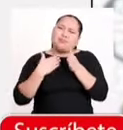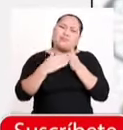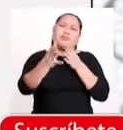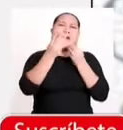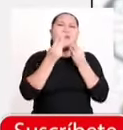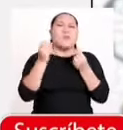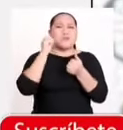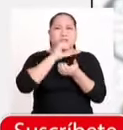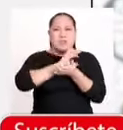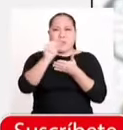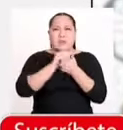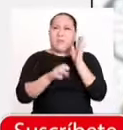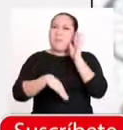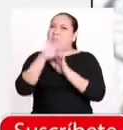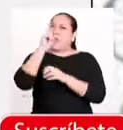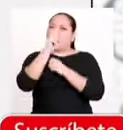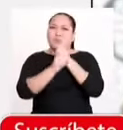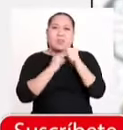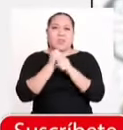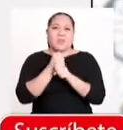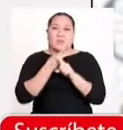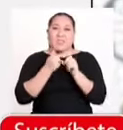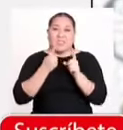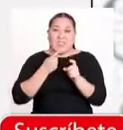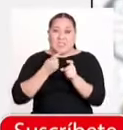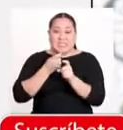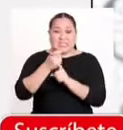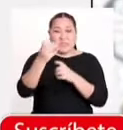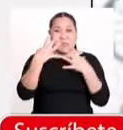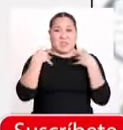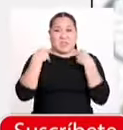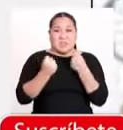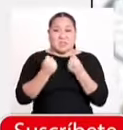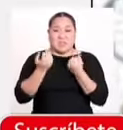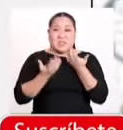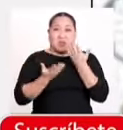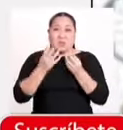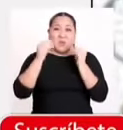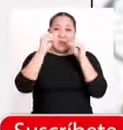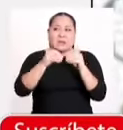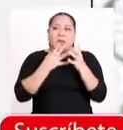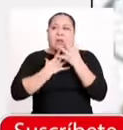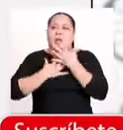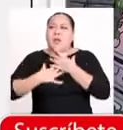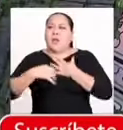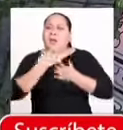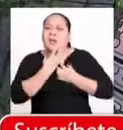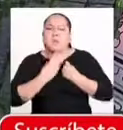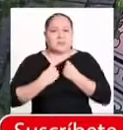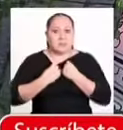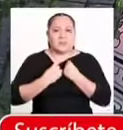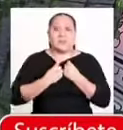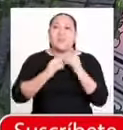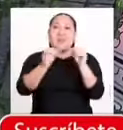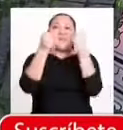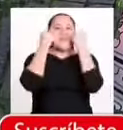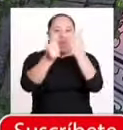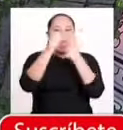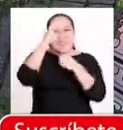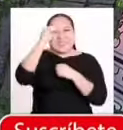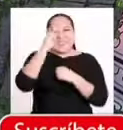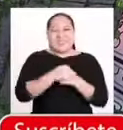incluso hasta más de un año. Pero dañan la salud y pueden generar adicción. Muy bien hechos